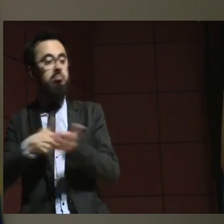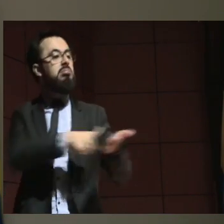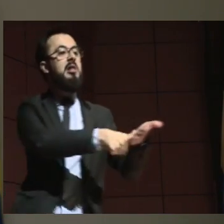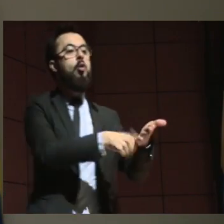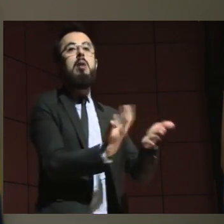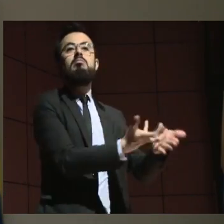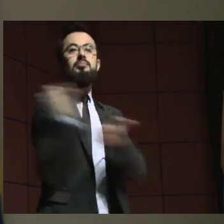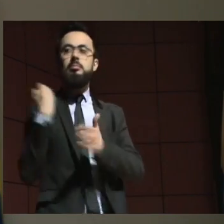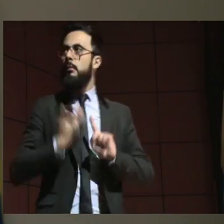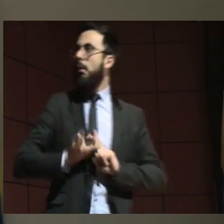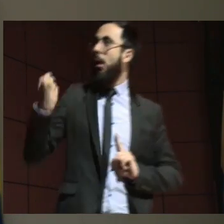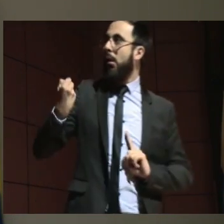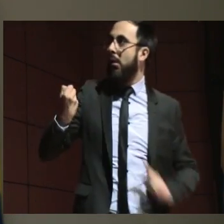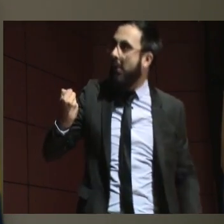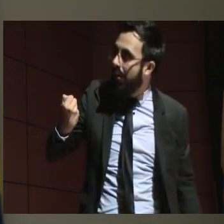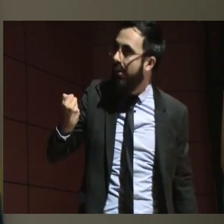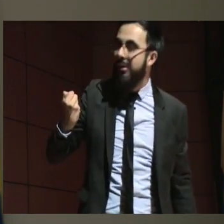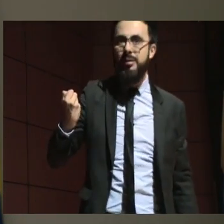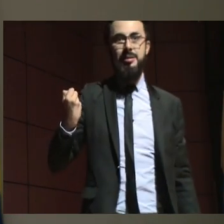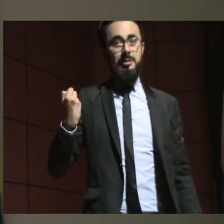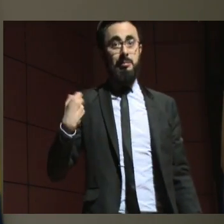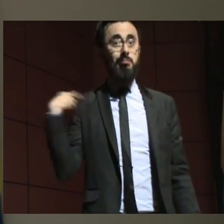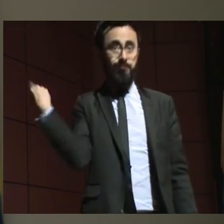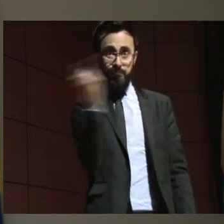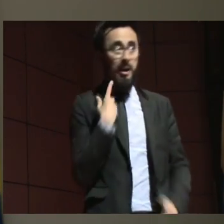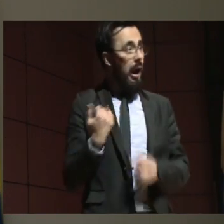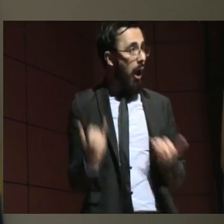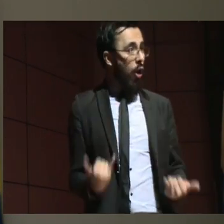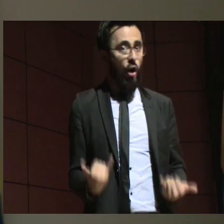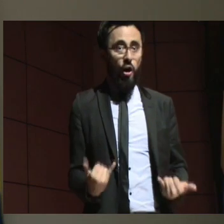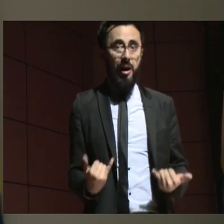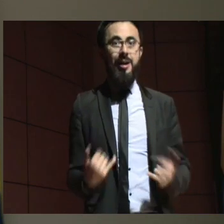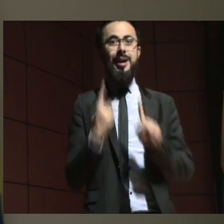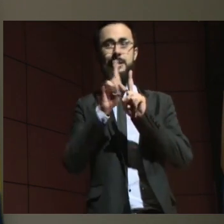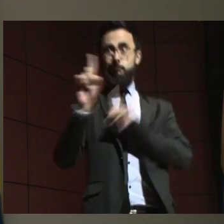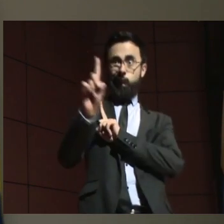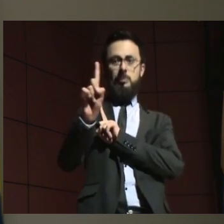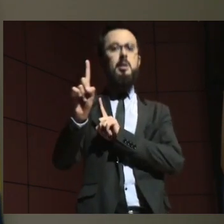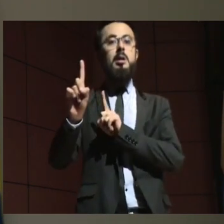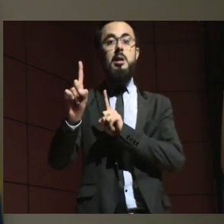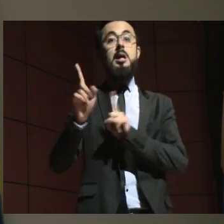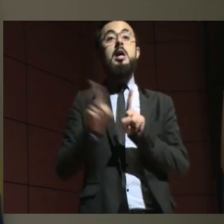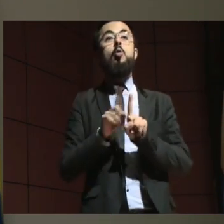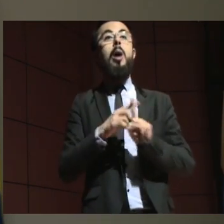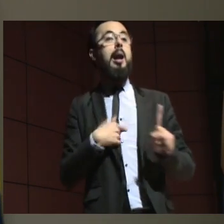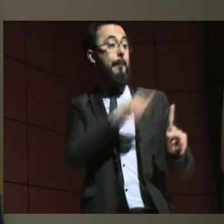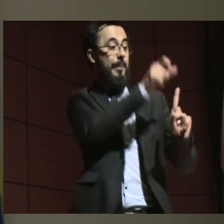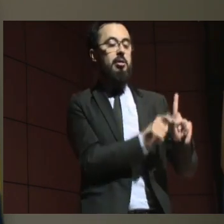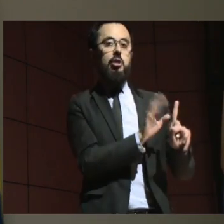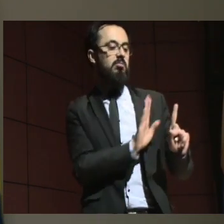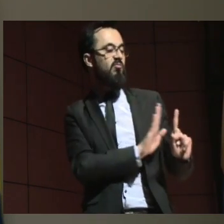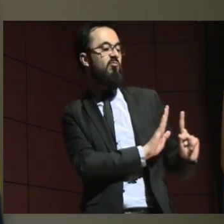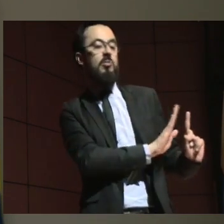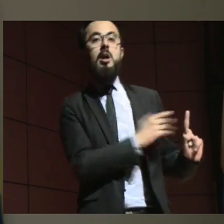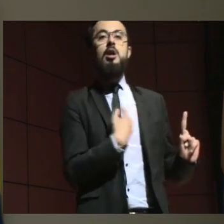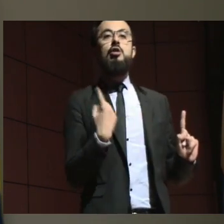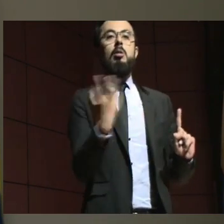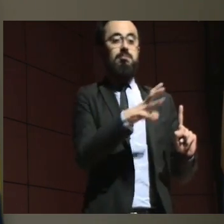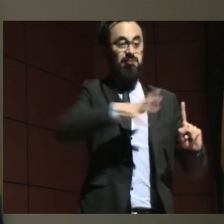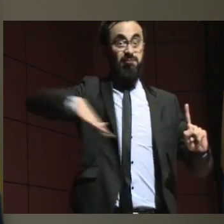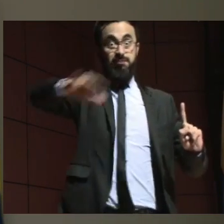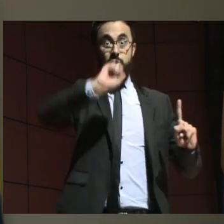de votación. Y la interdicción ha sido usada entonces para aislar a la persona, para institucionalizarla